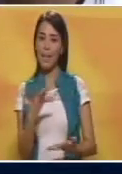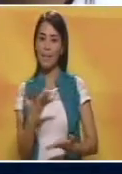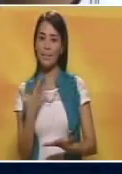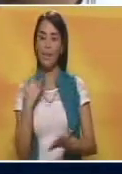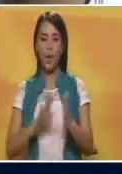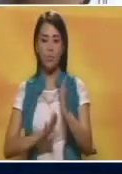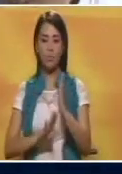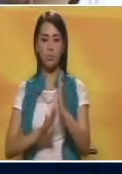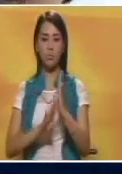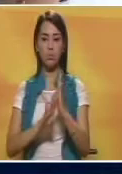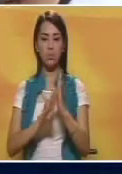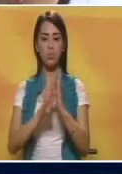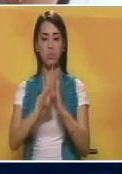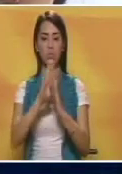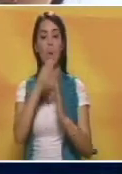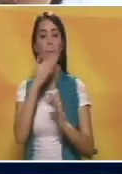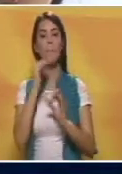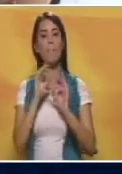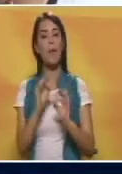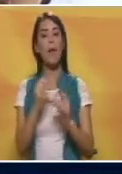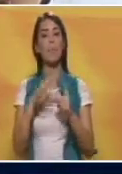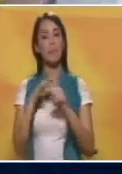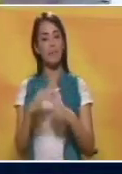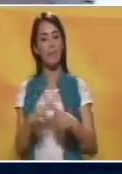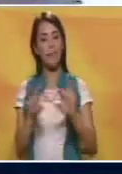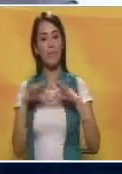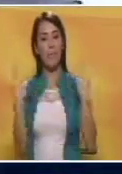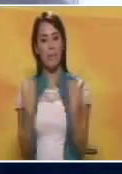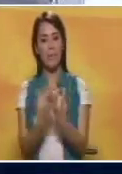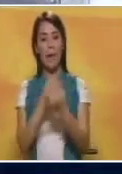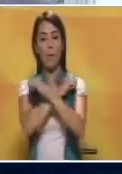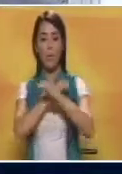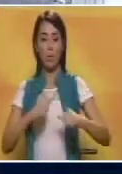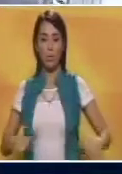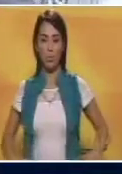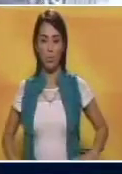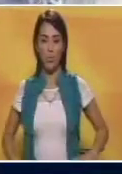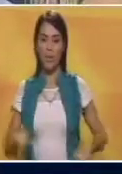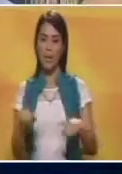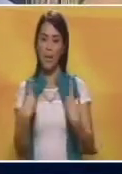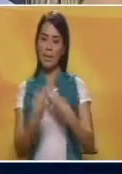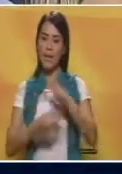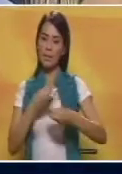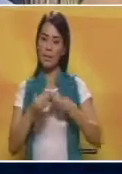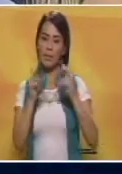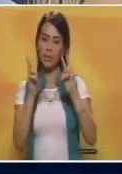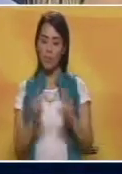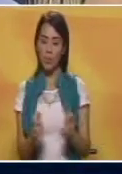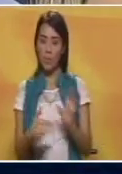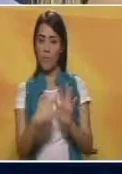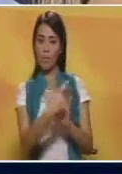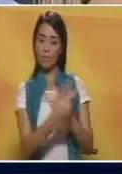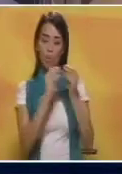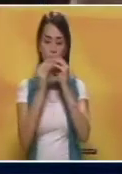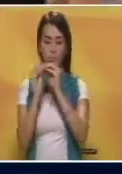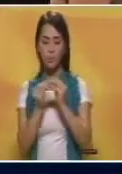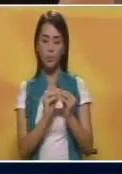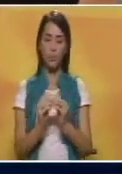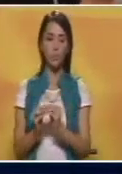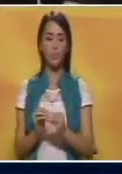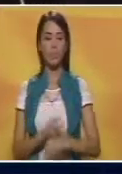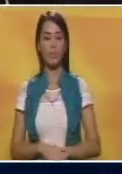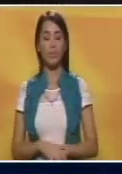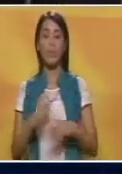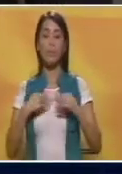creciendo con la instalación de un taller familiar en portugal desde donde se están elaborando las nuevas piezas la aceptación de la